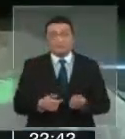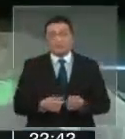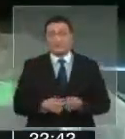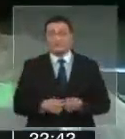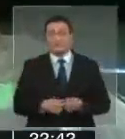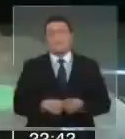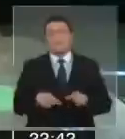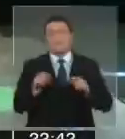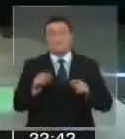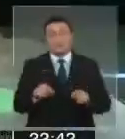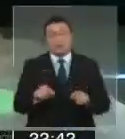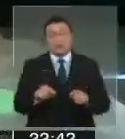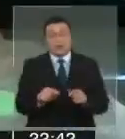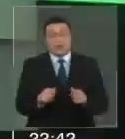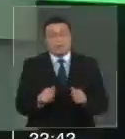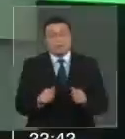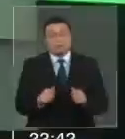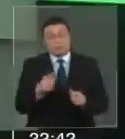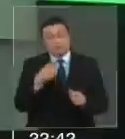sí. Manucha,